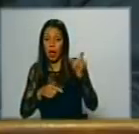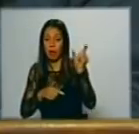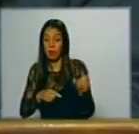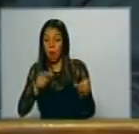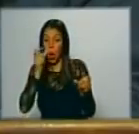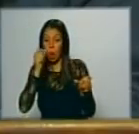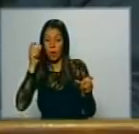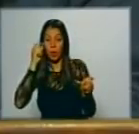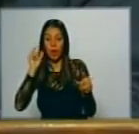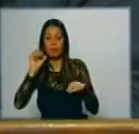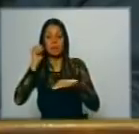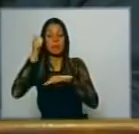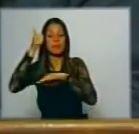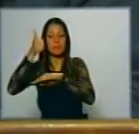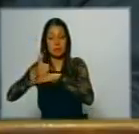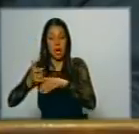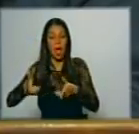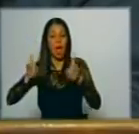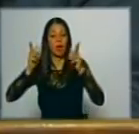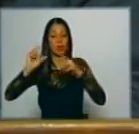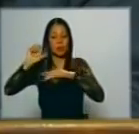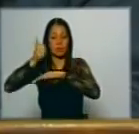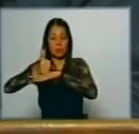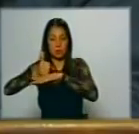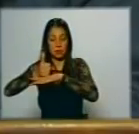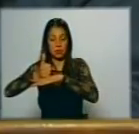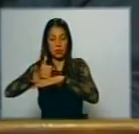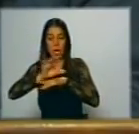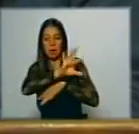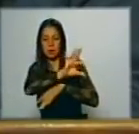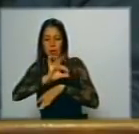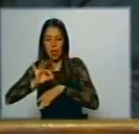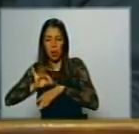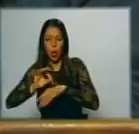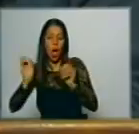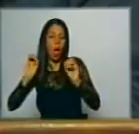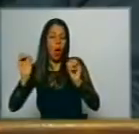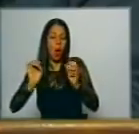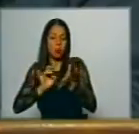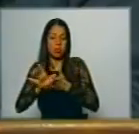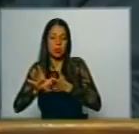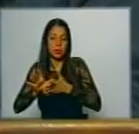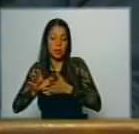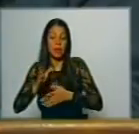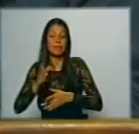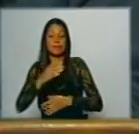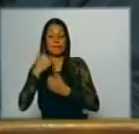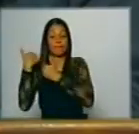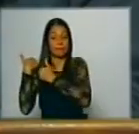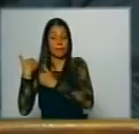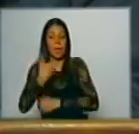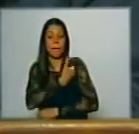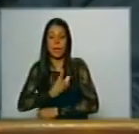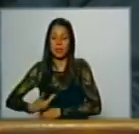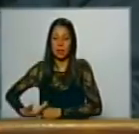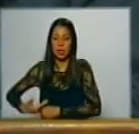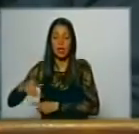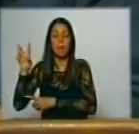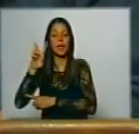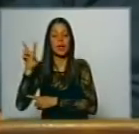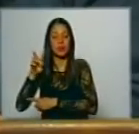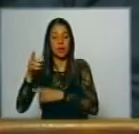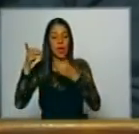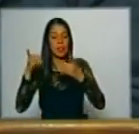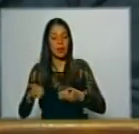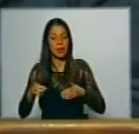máxima autoridad, cuyo nombramiento y remoción compete al presidente de la República Bolivariana de